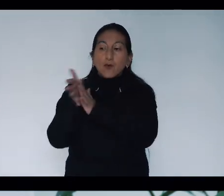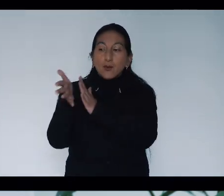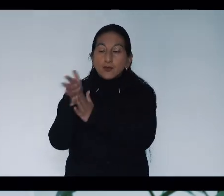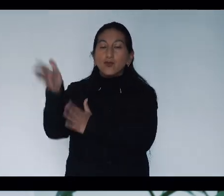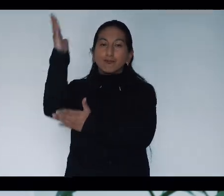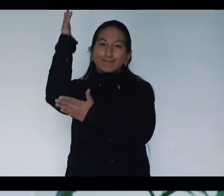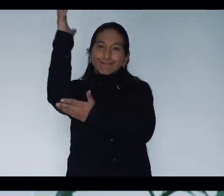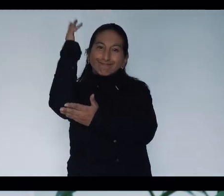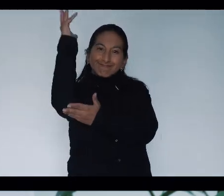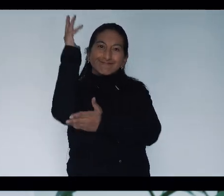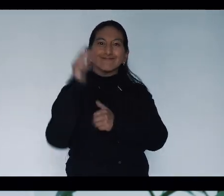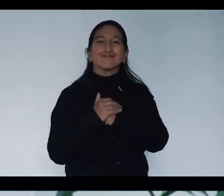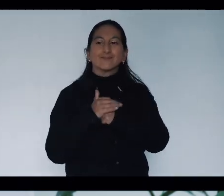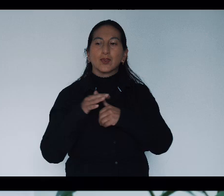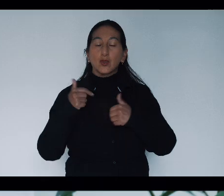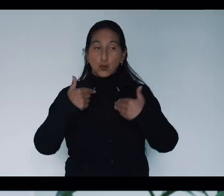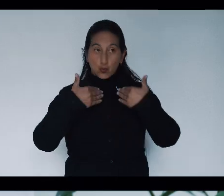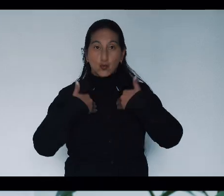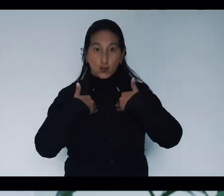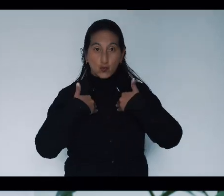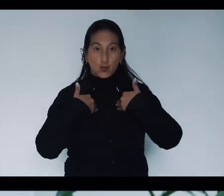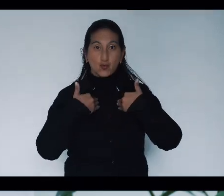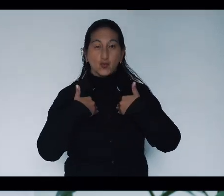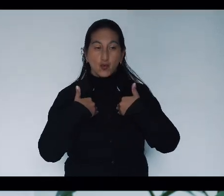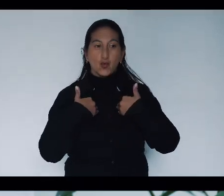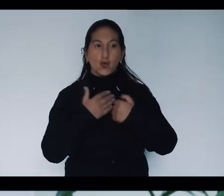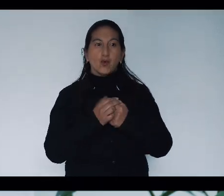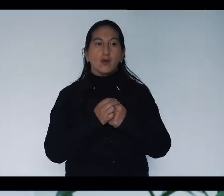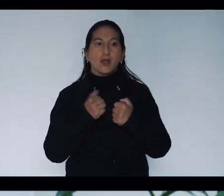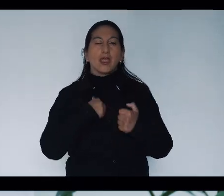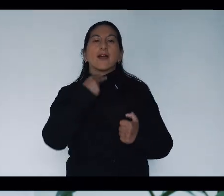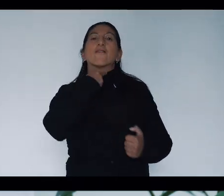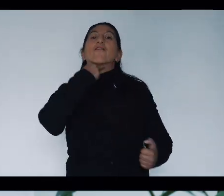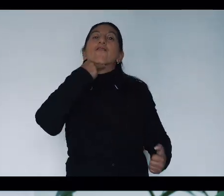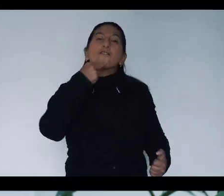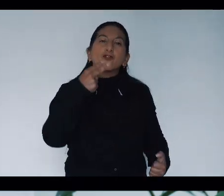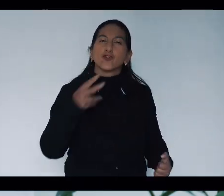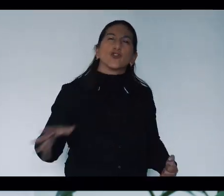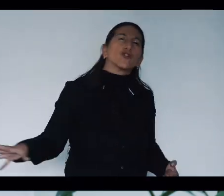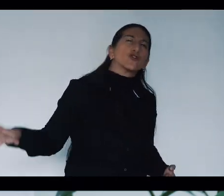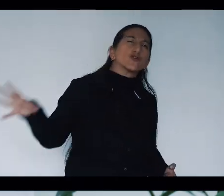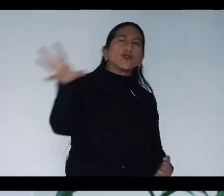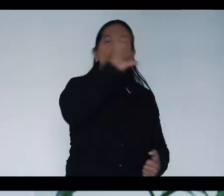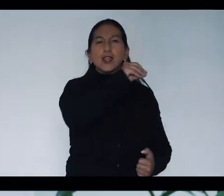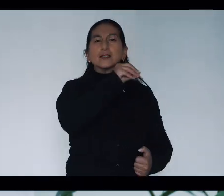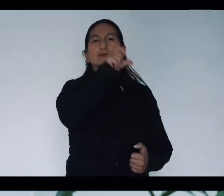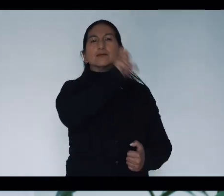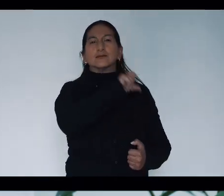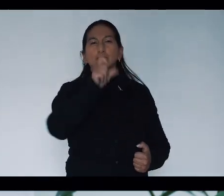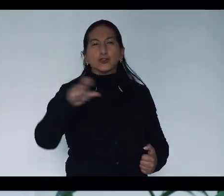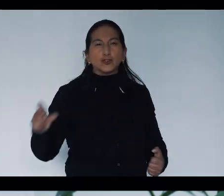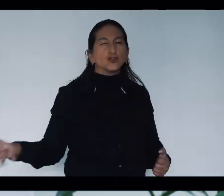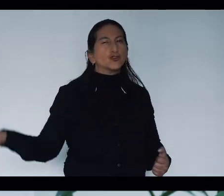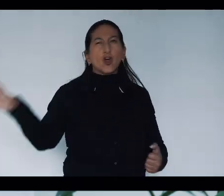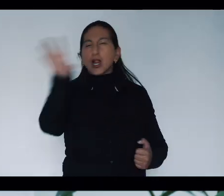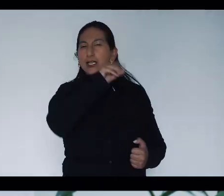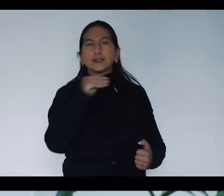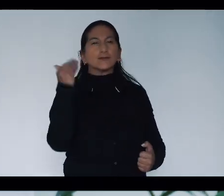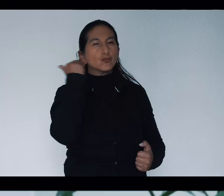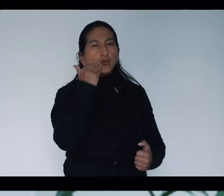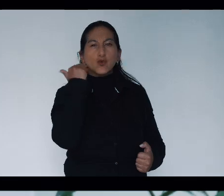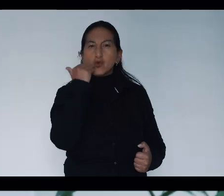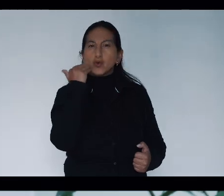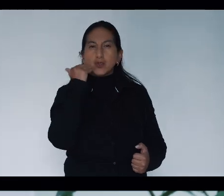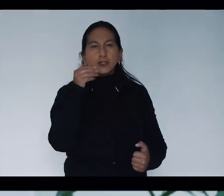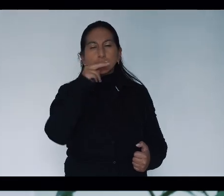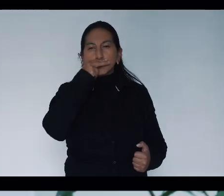para ello. Y es así como yo elevo esta voz para que todas aquellas personas, para que todas aquellas mujeres, todos